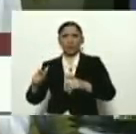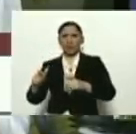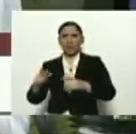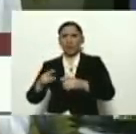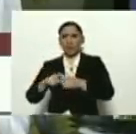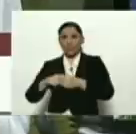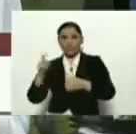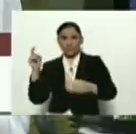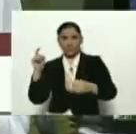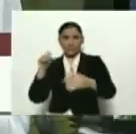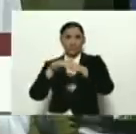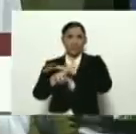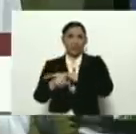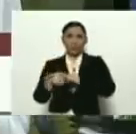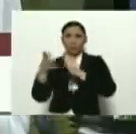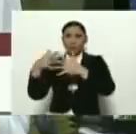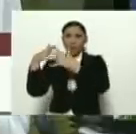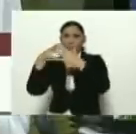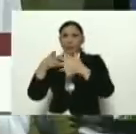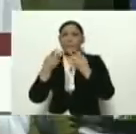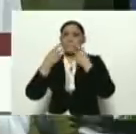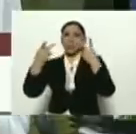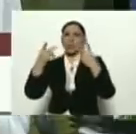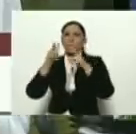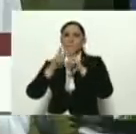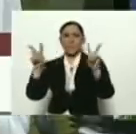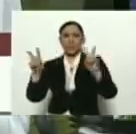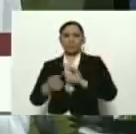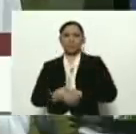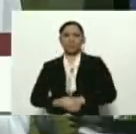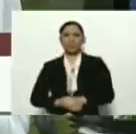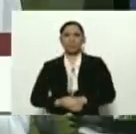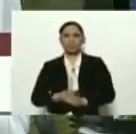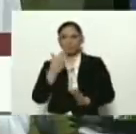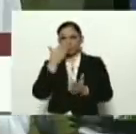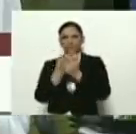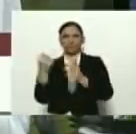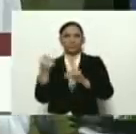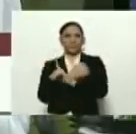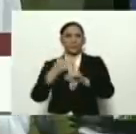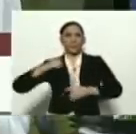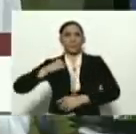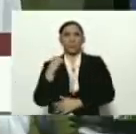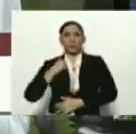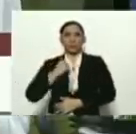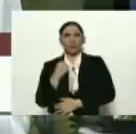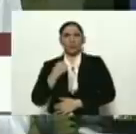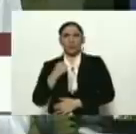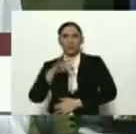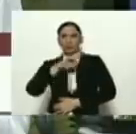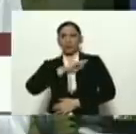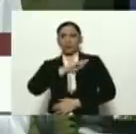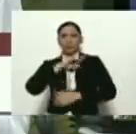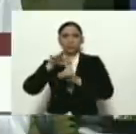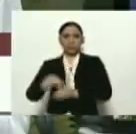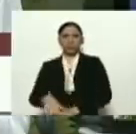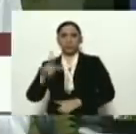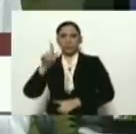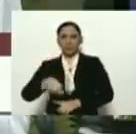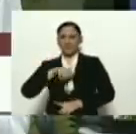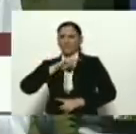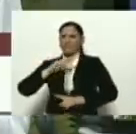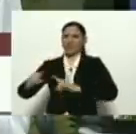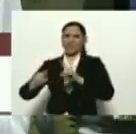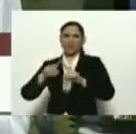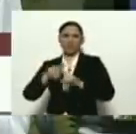de los Estados Unidos se pronuncian pacíficamente frente a los abusos policiales, el racismo, la xenofobia